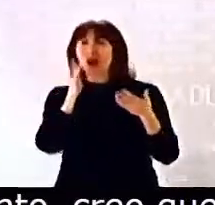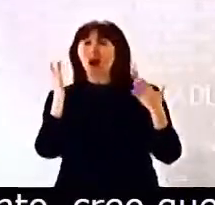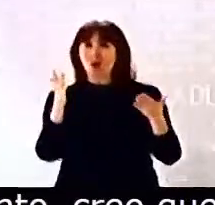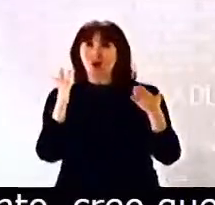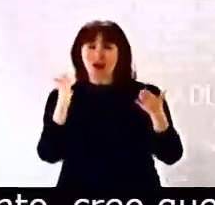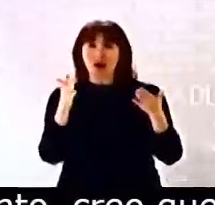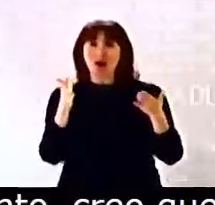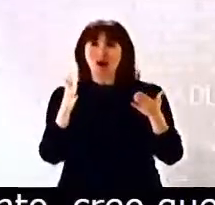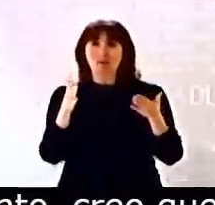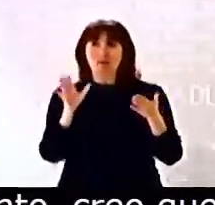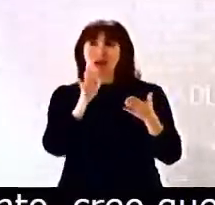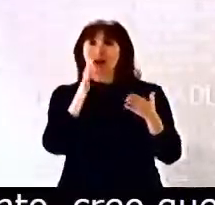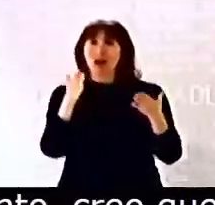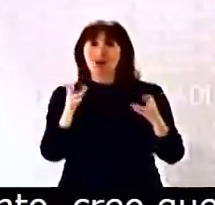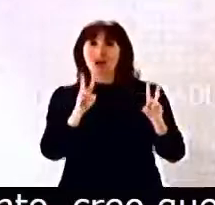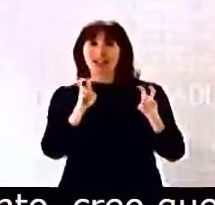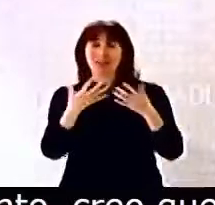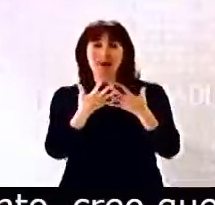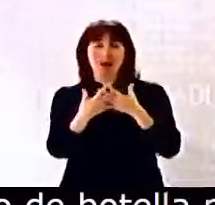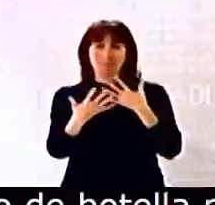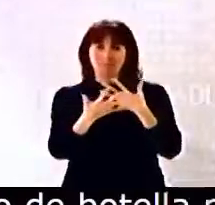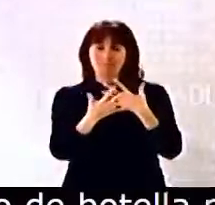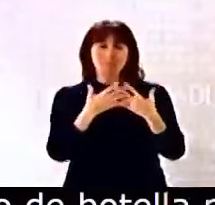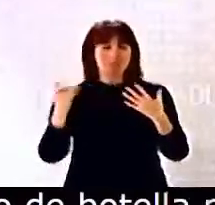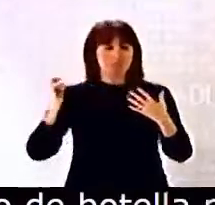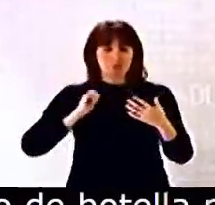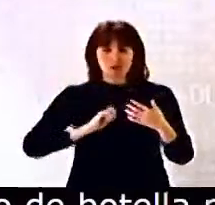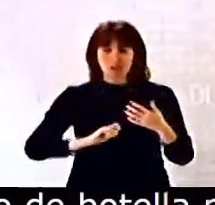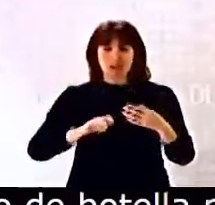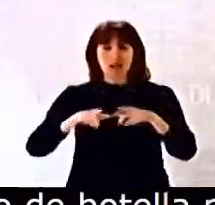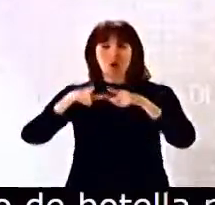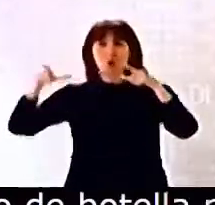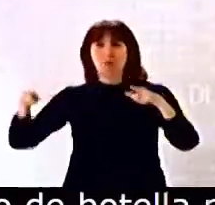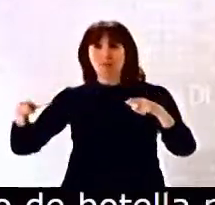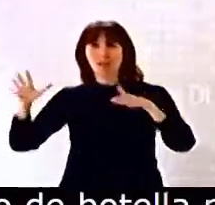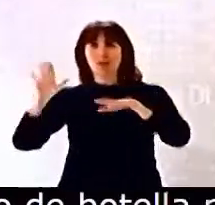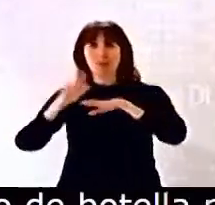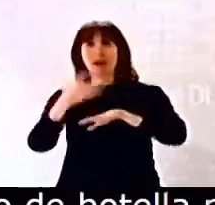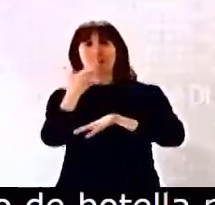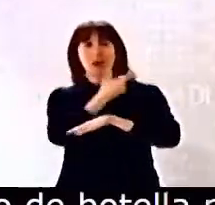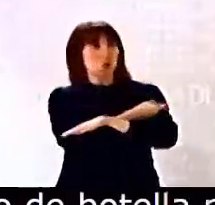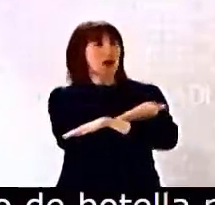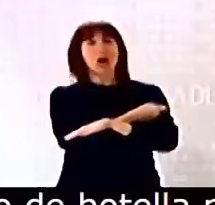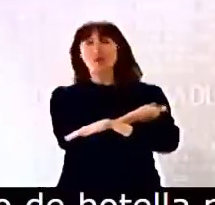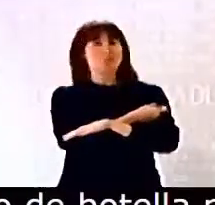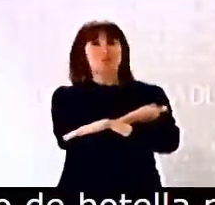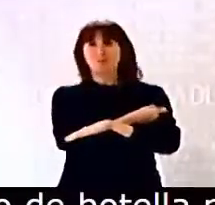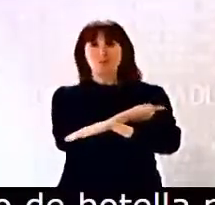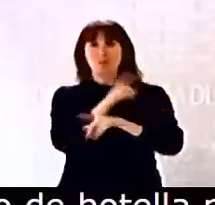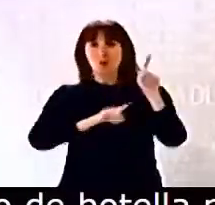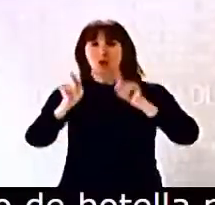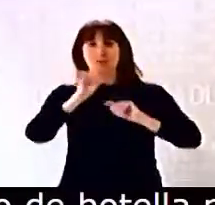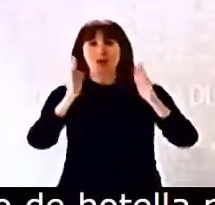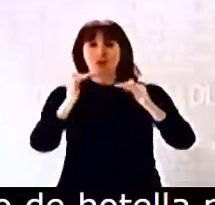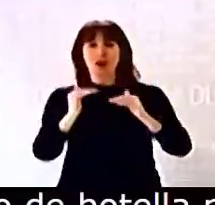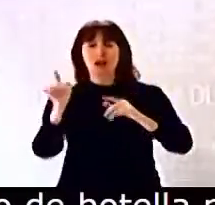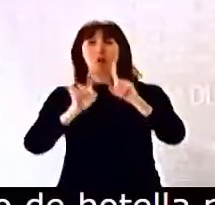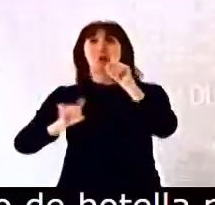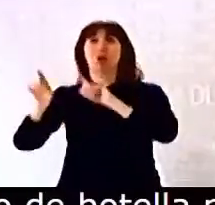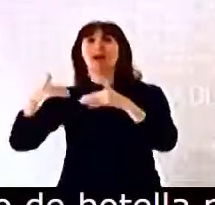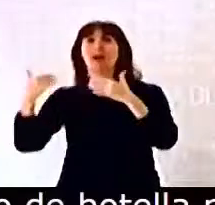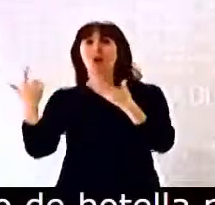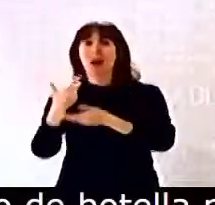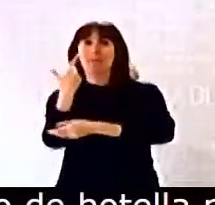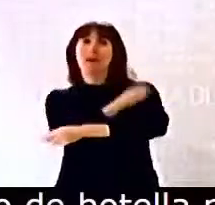momento ni son las manos ni son los espacios para vacunar, son las dosis de vacuna. Son las dosis